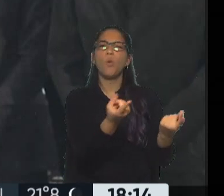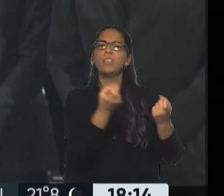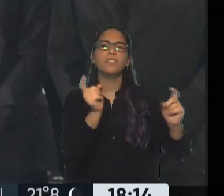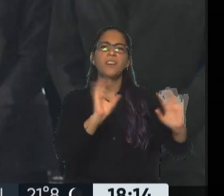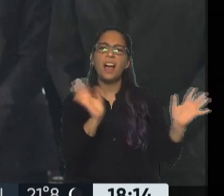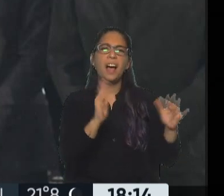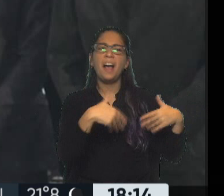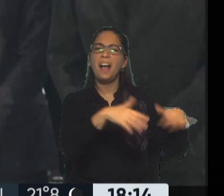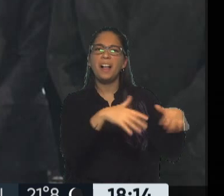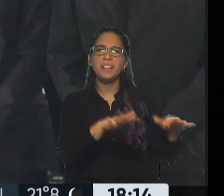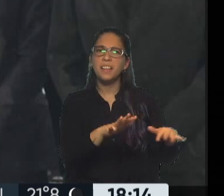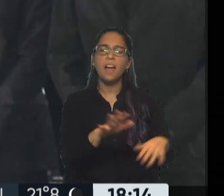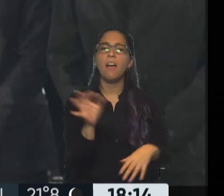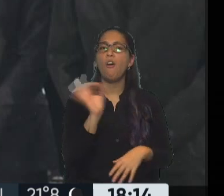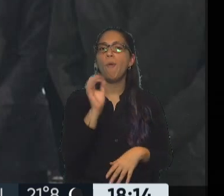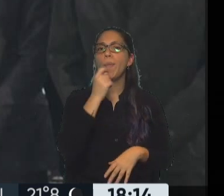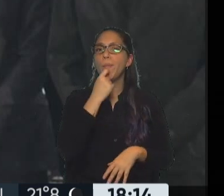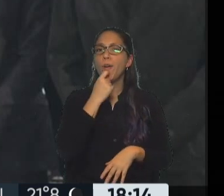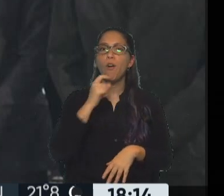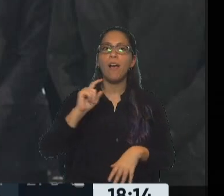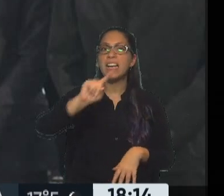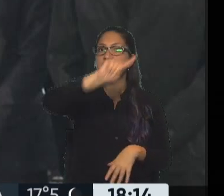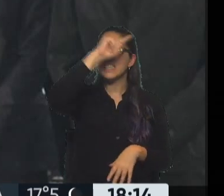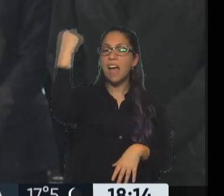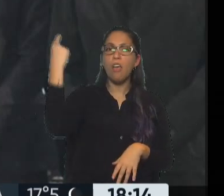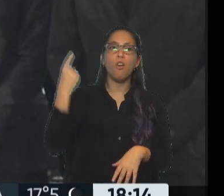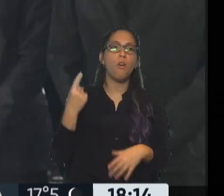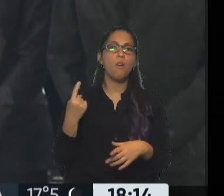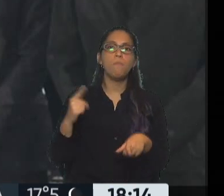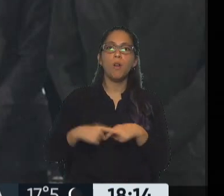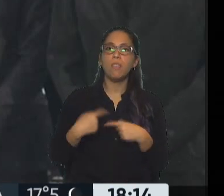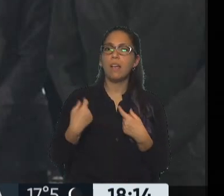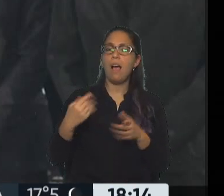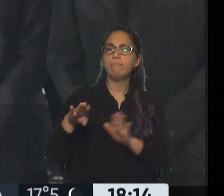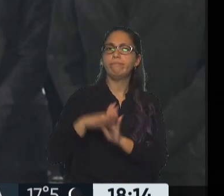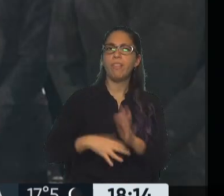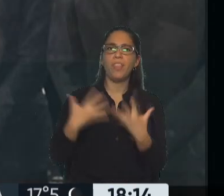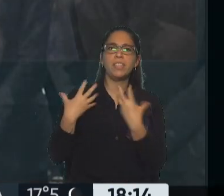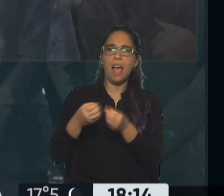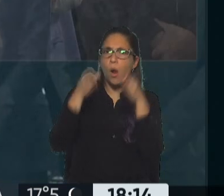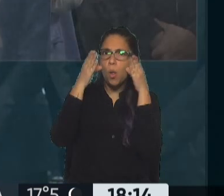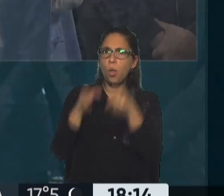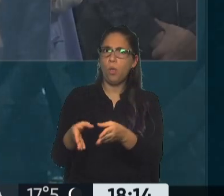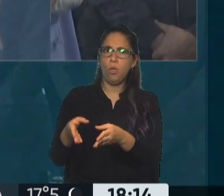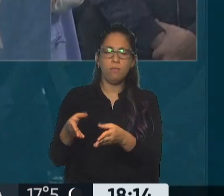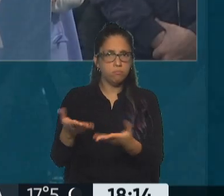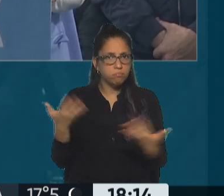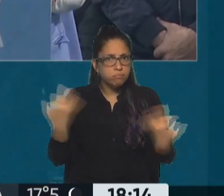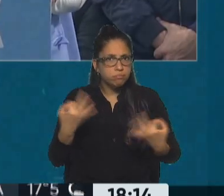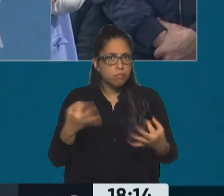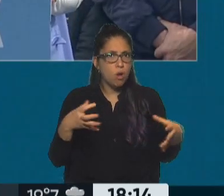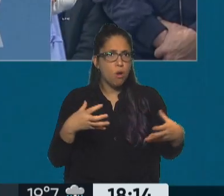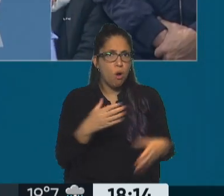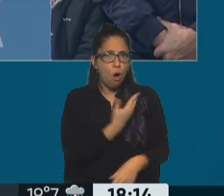Tampoco para ellos hace falta la política del Estado, la política de salud admirable, notable, que llevan los gobiernos